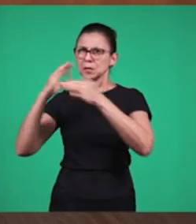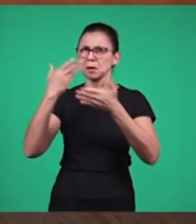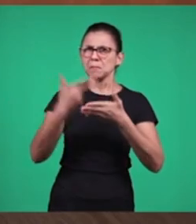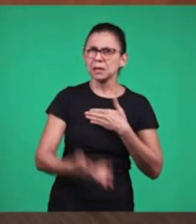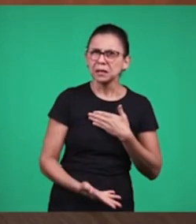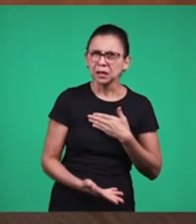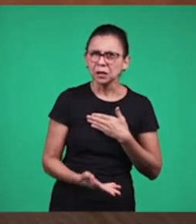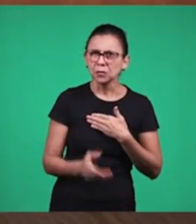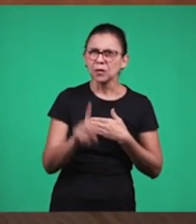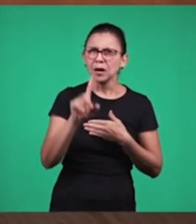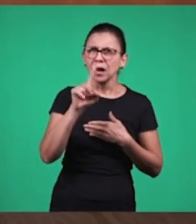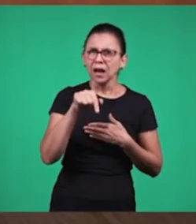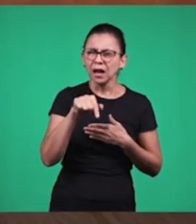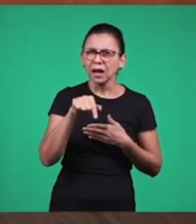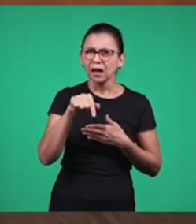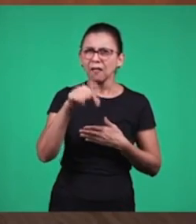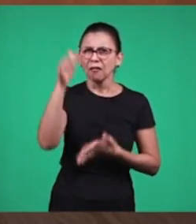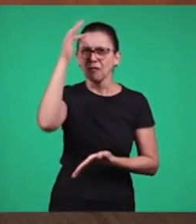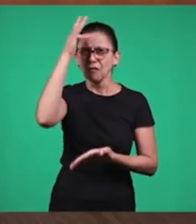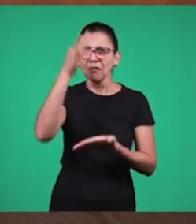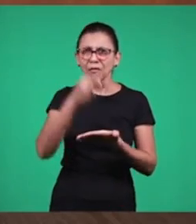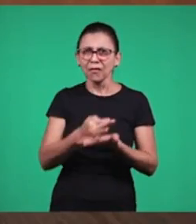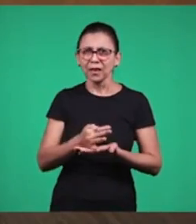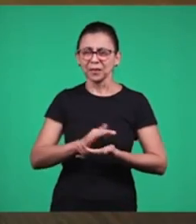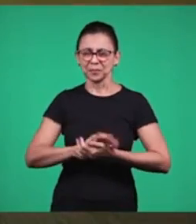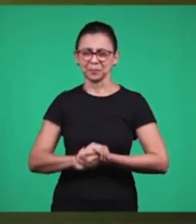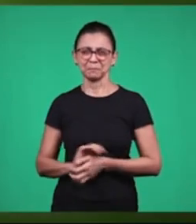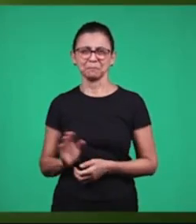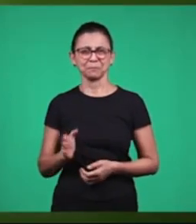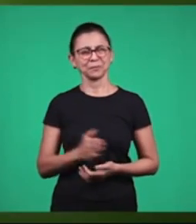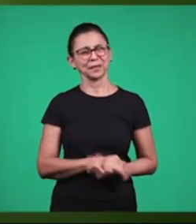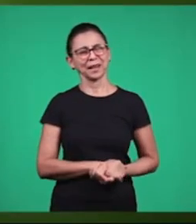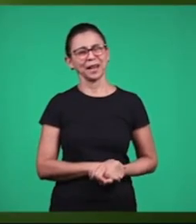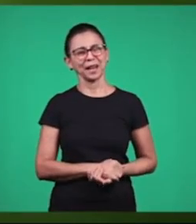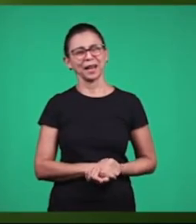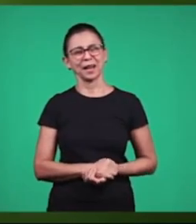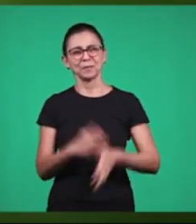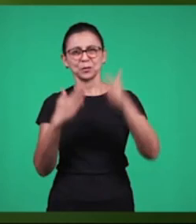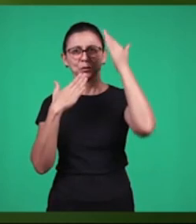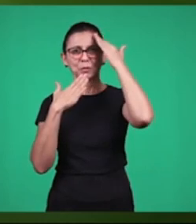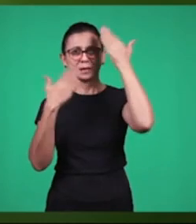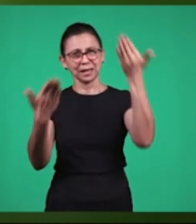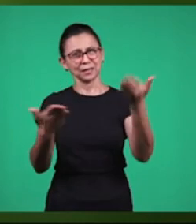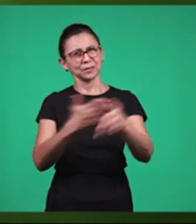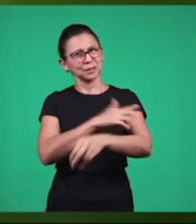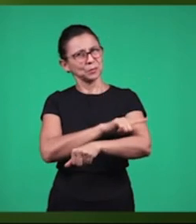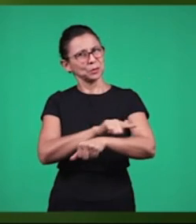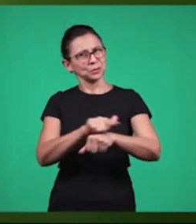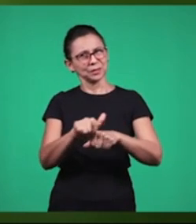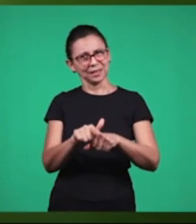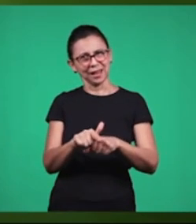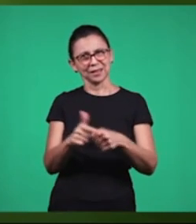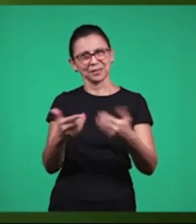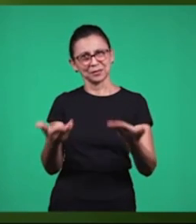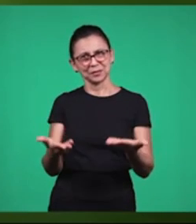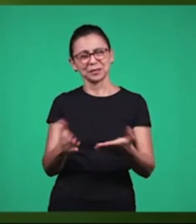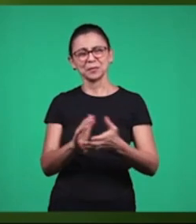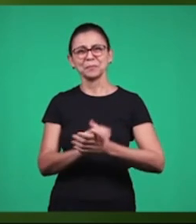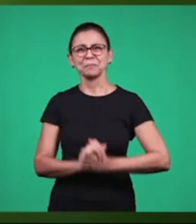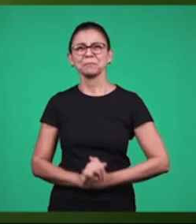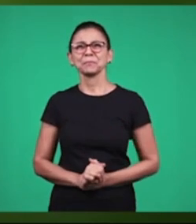fe. Daniel, muchas gracias por hacerme esta pregunta. Mas la respuesta que